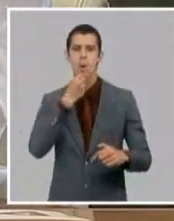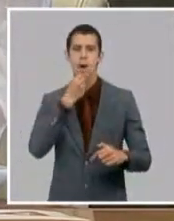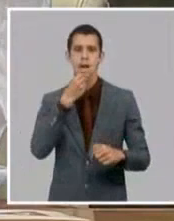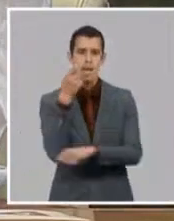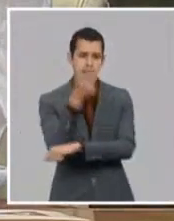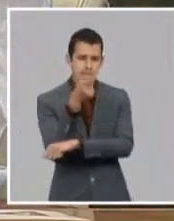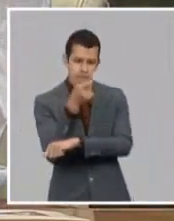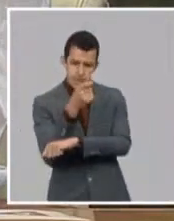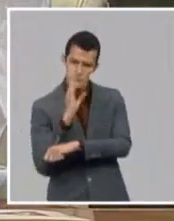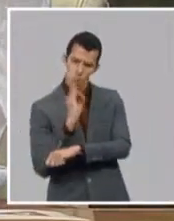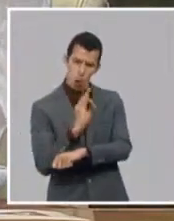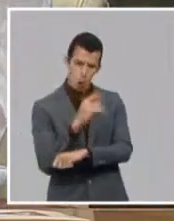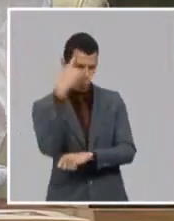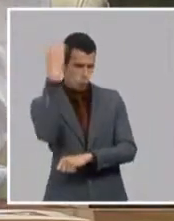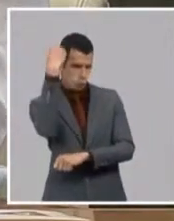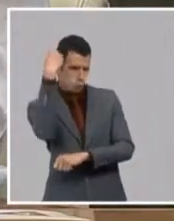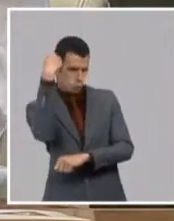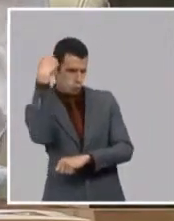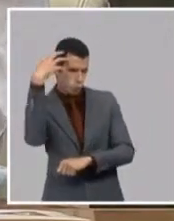donde tenemos estos tipos